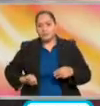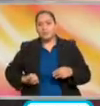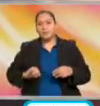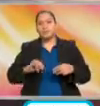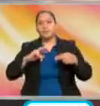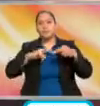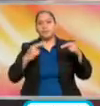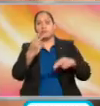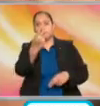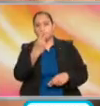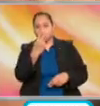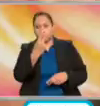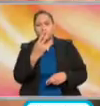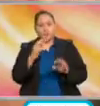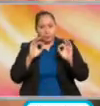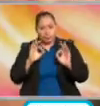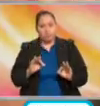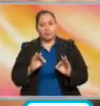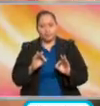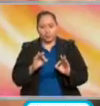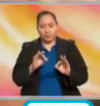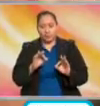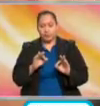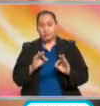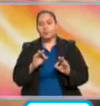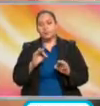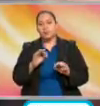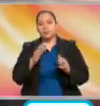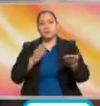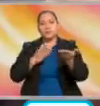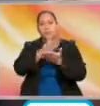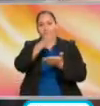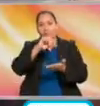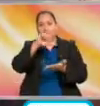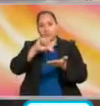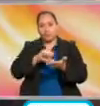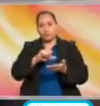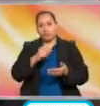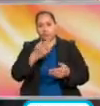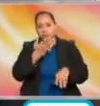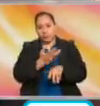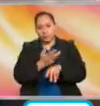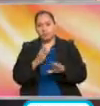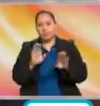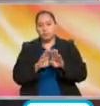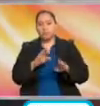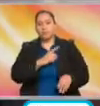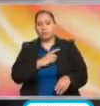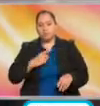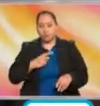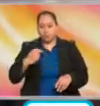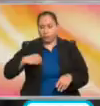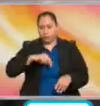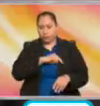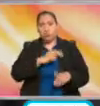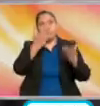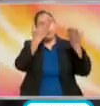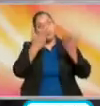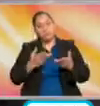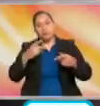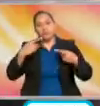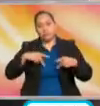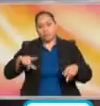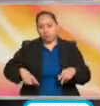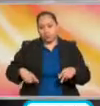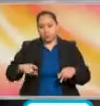relación bilateral adecuada, yendo a la capital de los Estados Unidos. ¿Cómo debemos tomar nosotros el que vendrán funcionarios estadounidenses